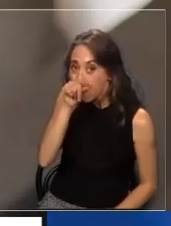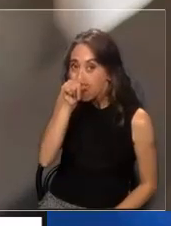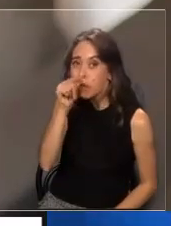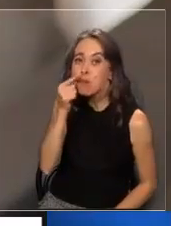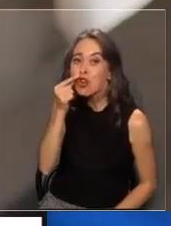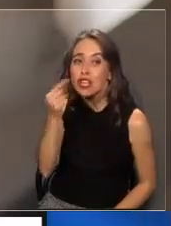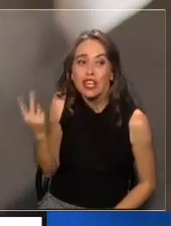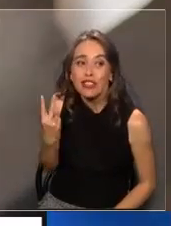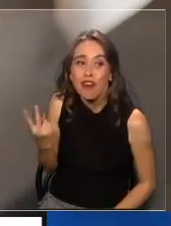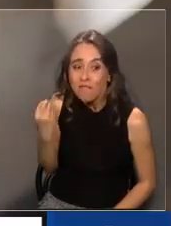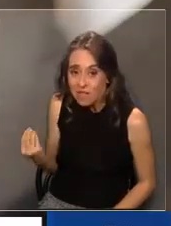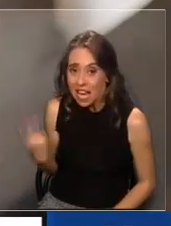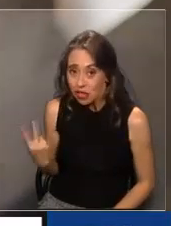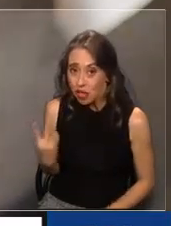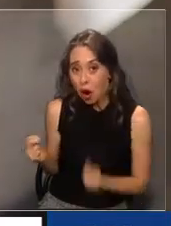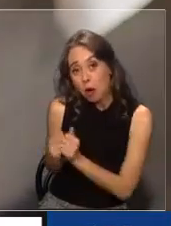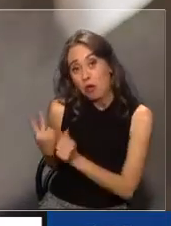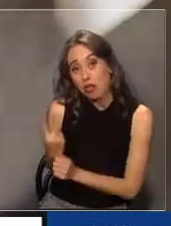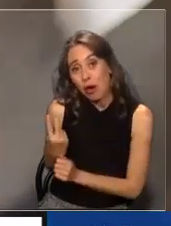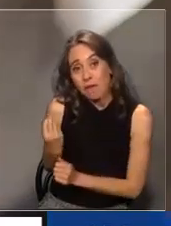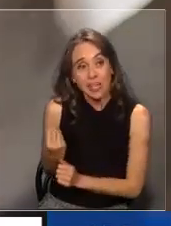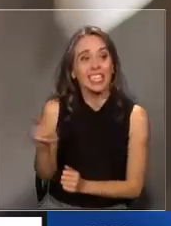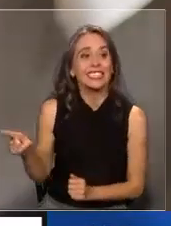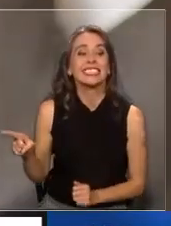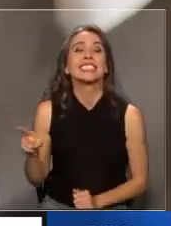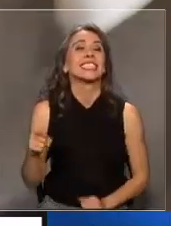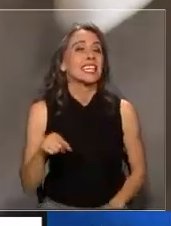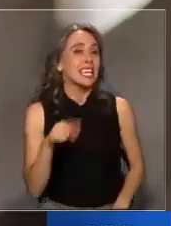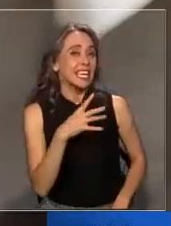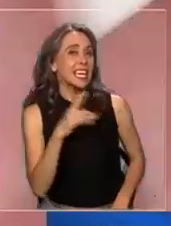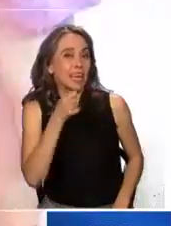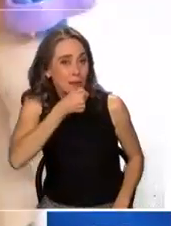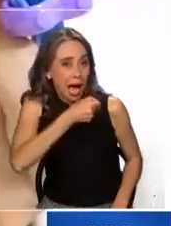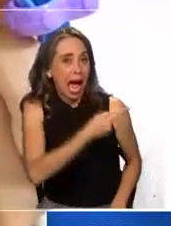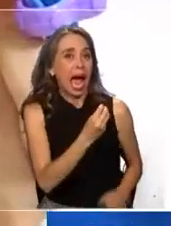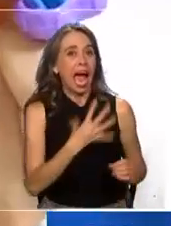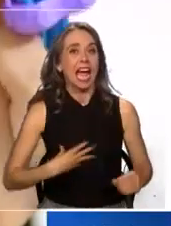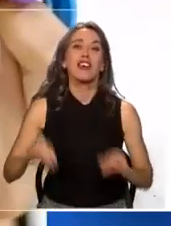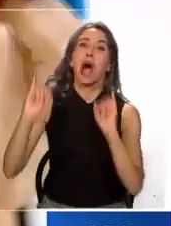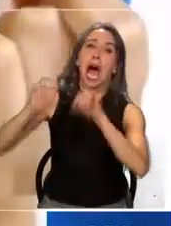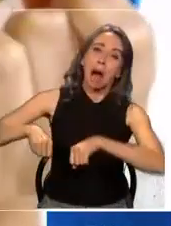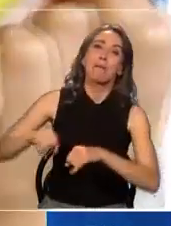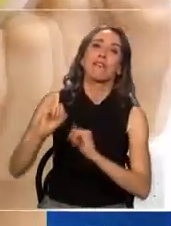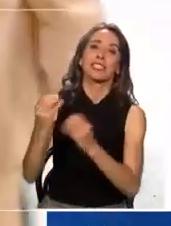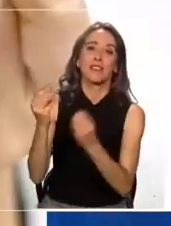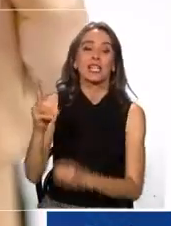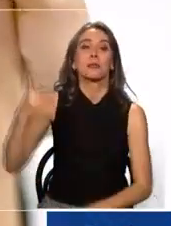Sí. Va bien, ¿no? Va bien. De la mejor aprobación ahí. Esa es la que más me importa.